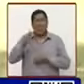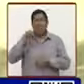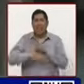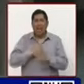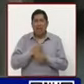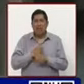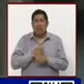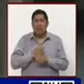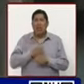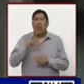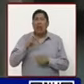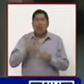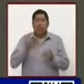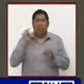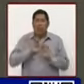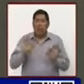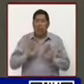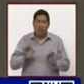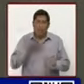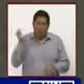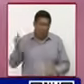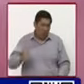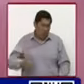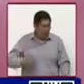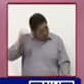no salga.